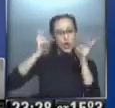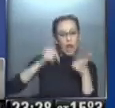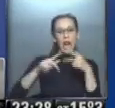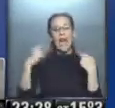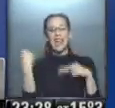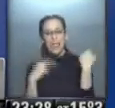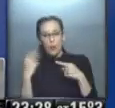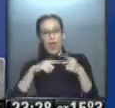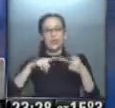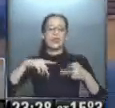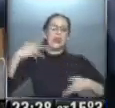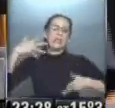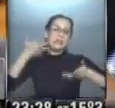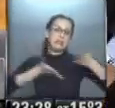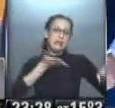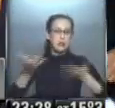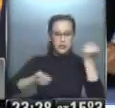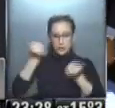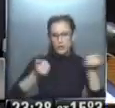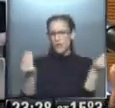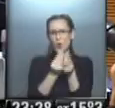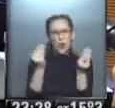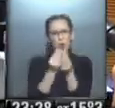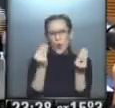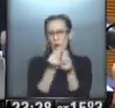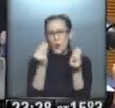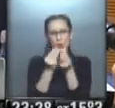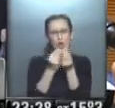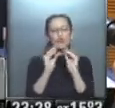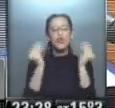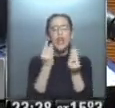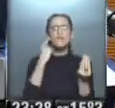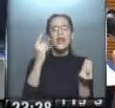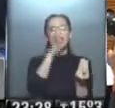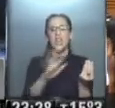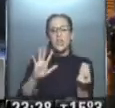restaurantes, paradores y todo tipo de servicios de las 1.500 estaciones